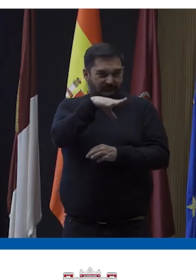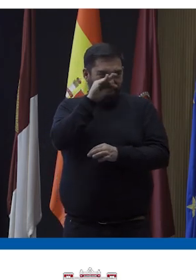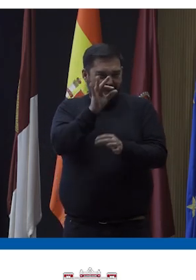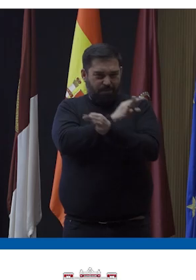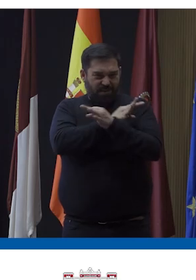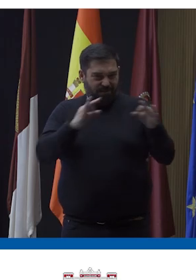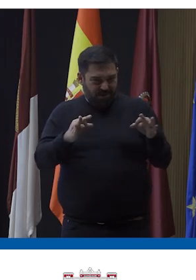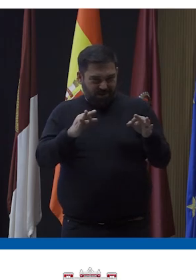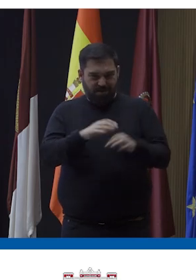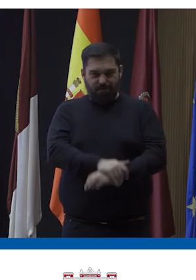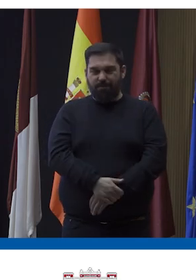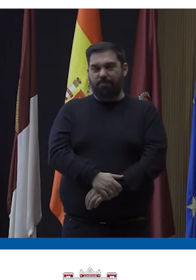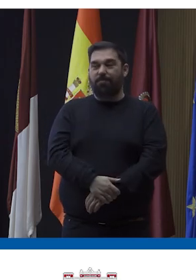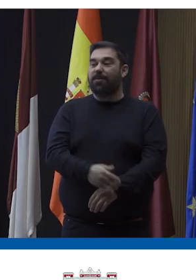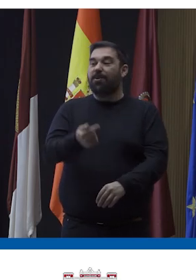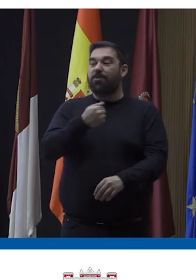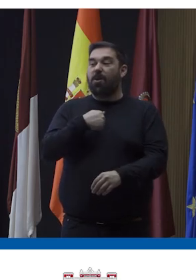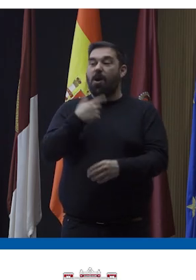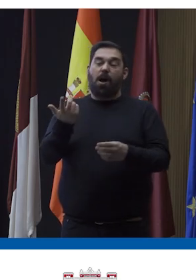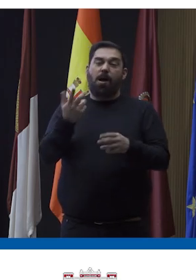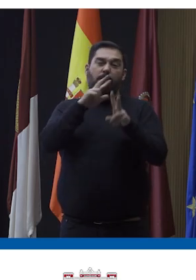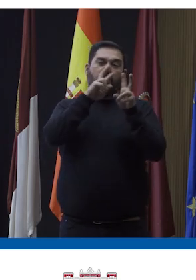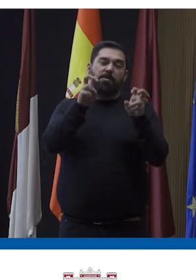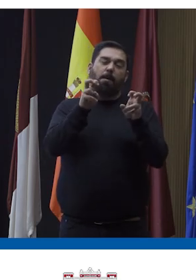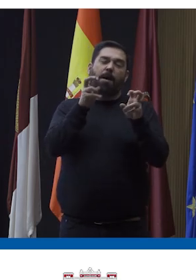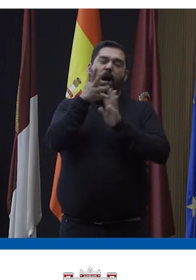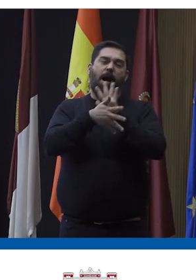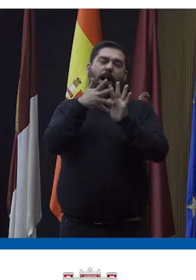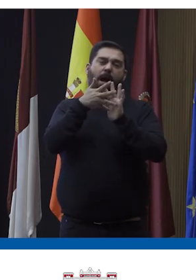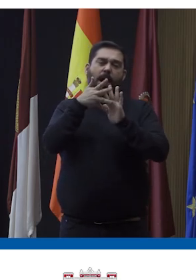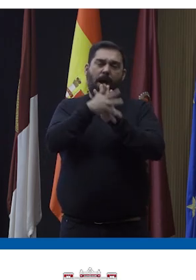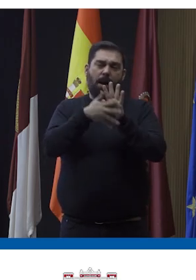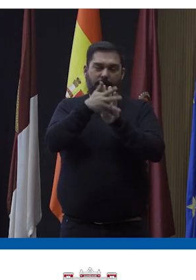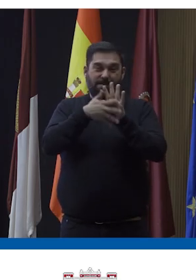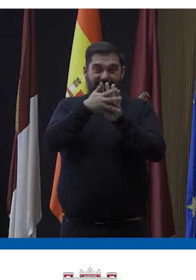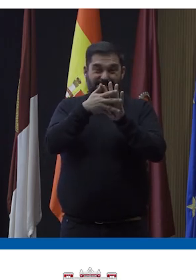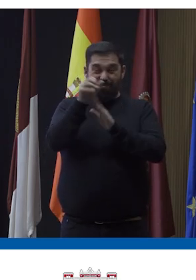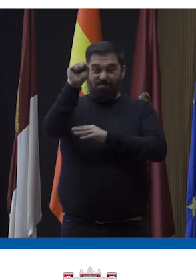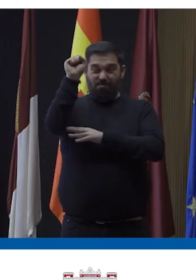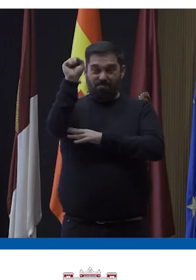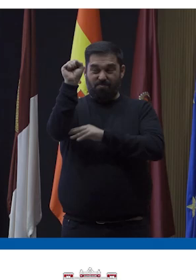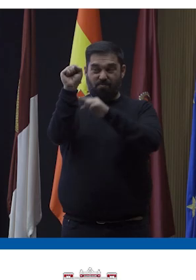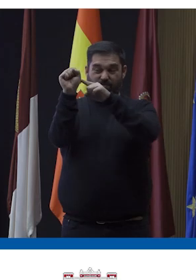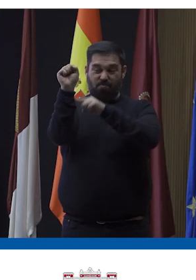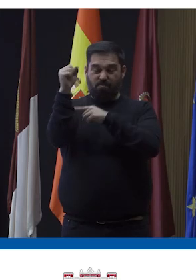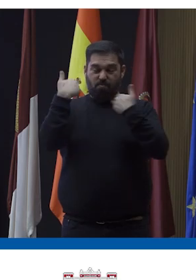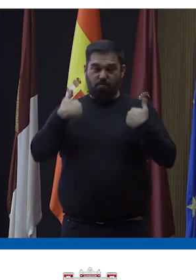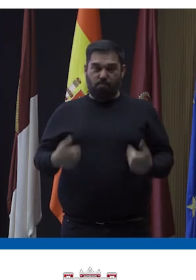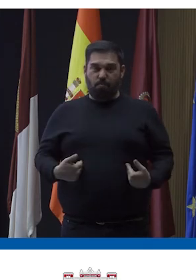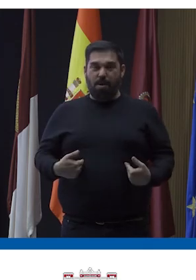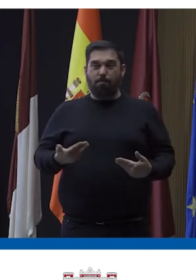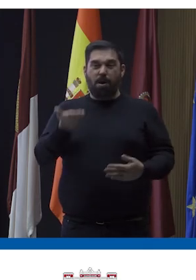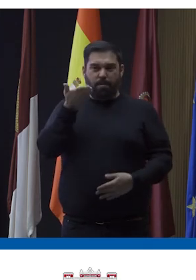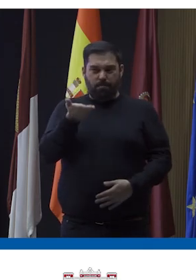fin y muy bien. Yo, como ha hablado de la importancia de la postura, sí que es verdad que no nos